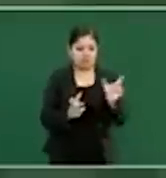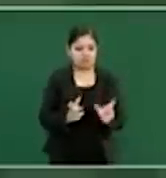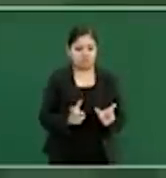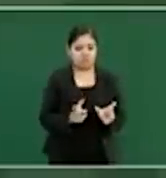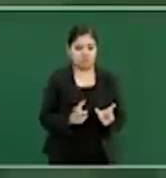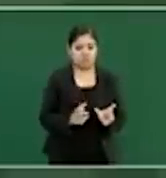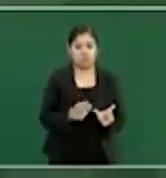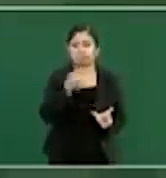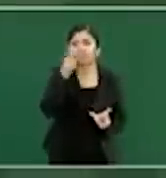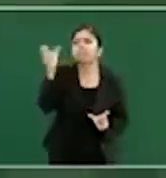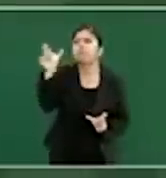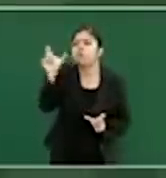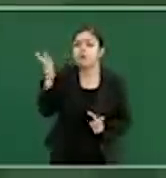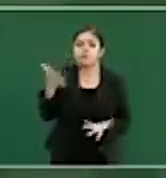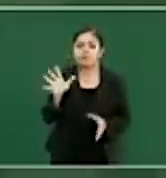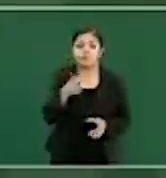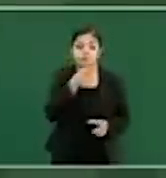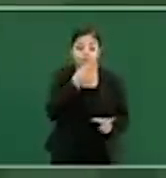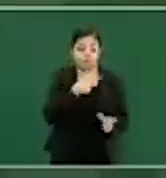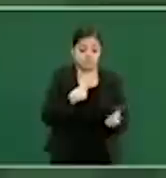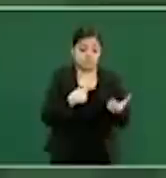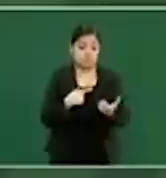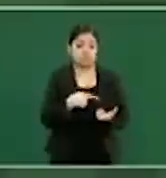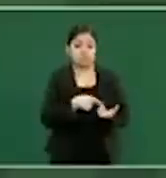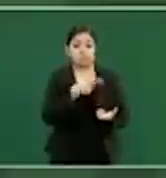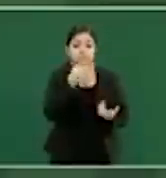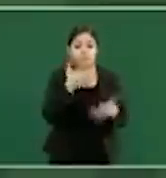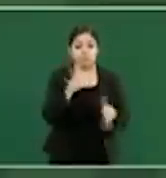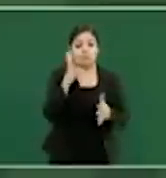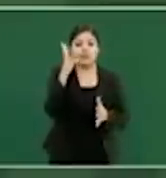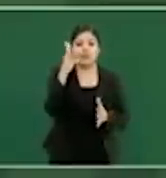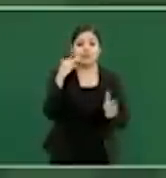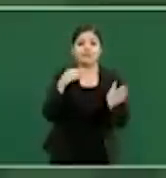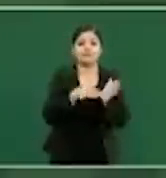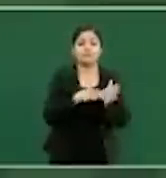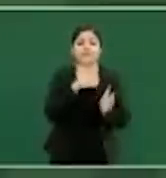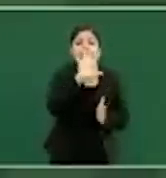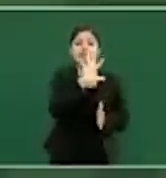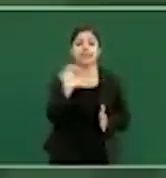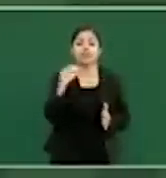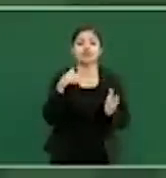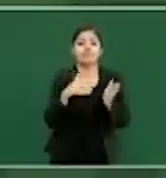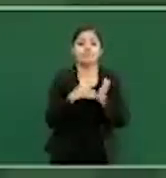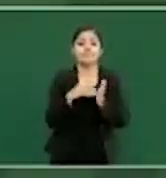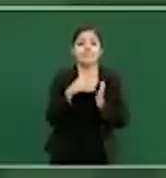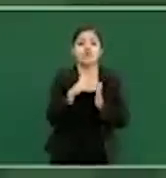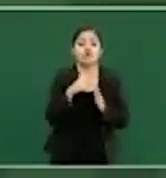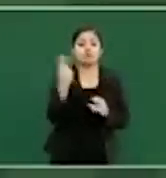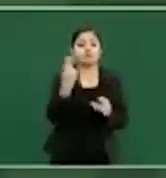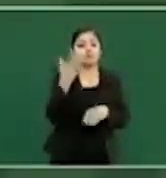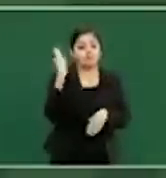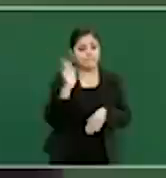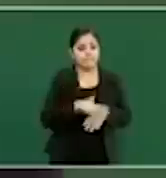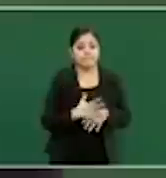la tengo, que se requerían 3.500 millones de pesos más.